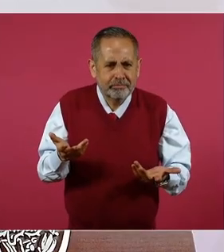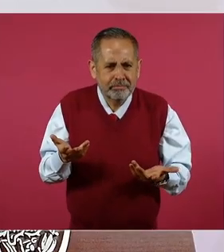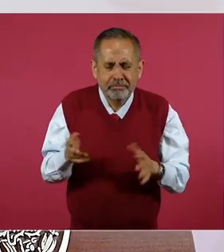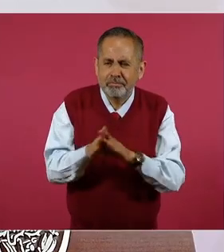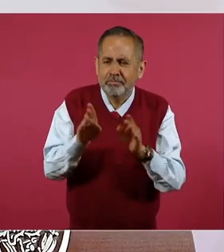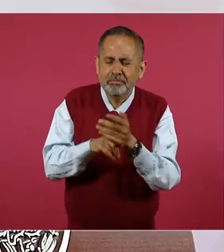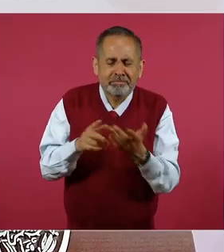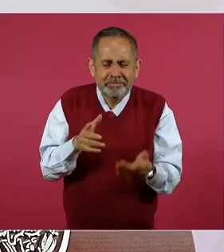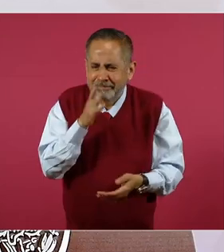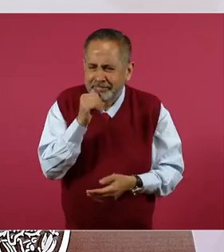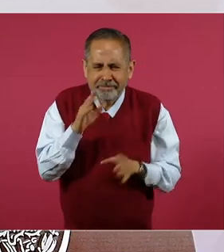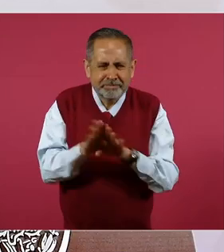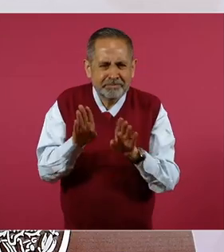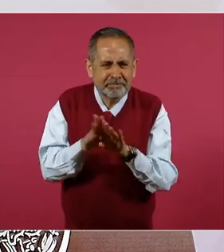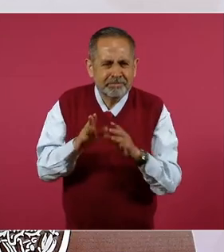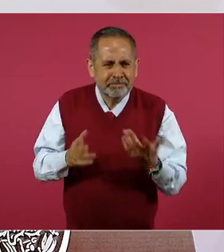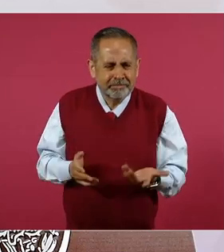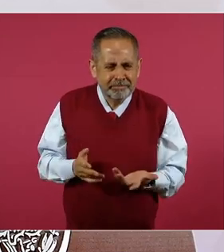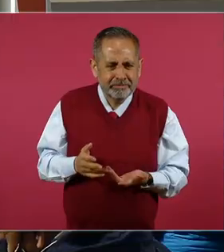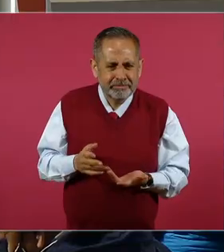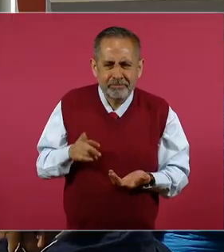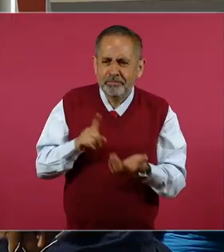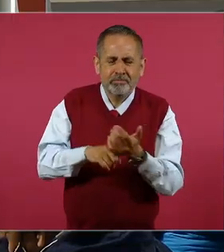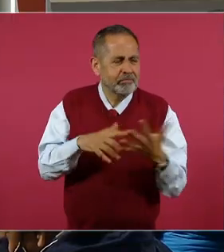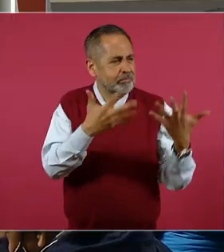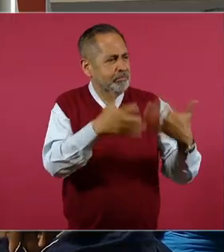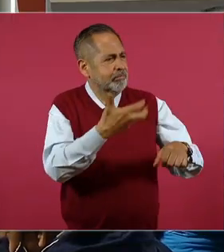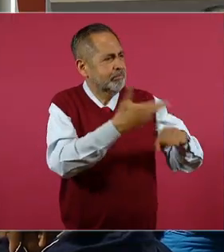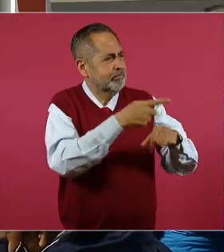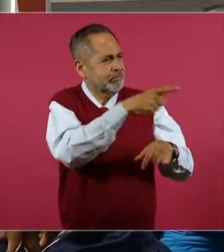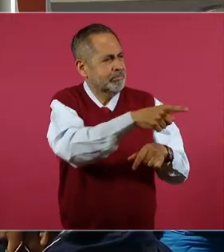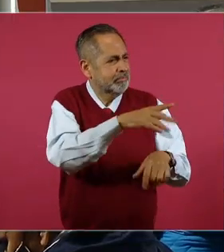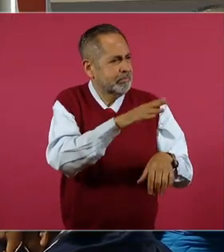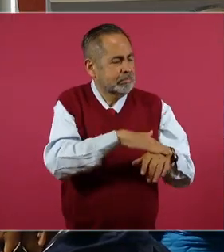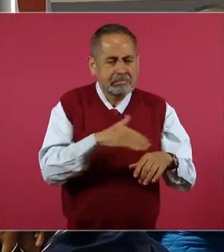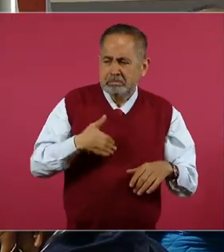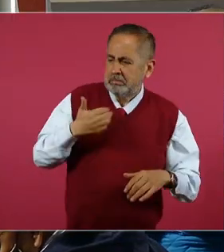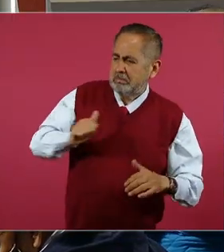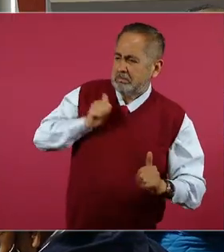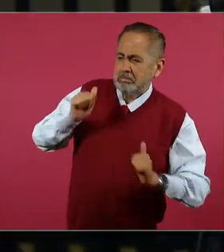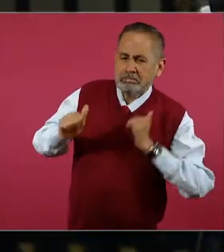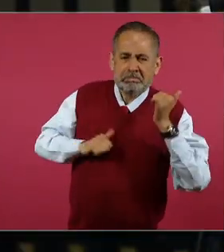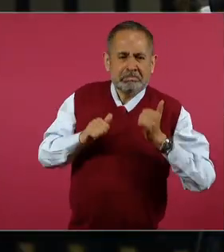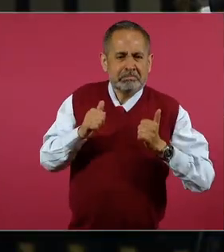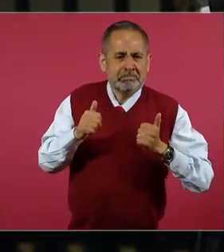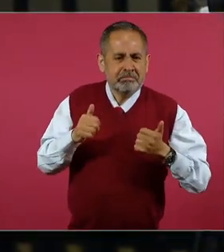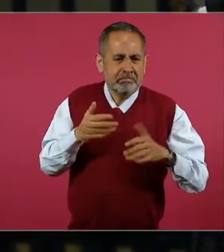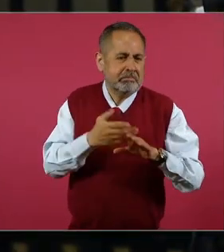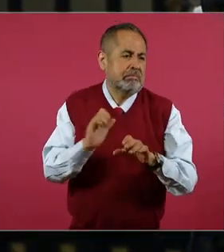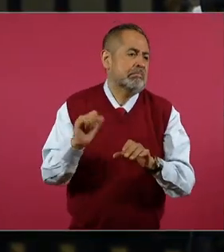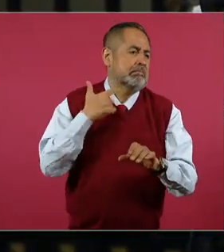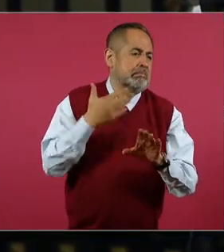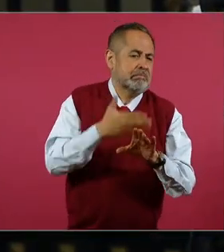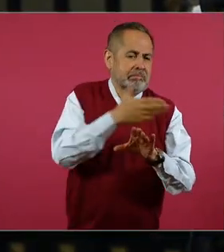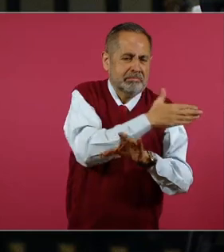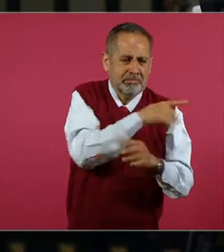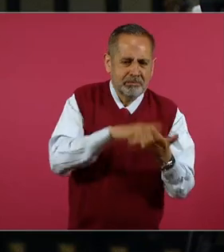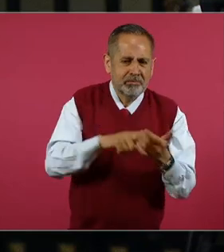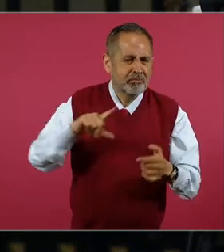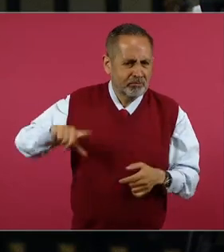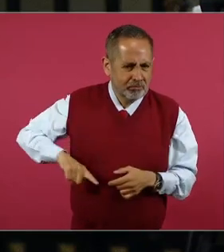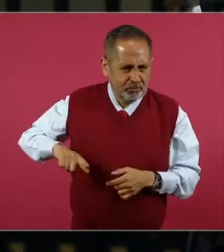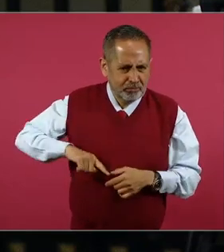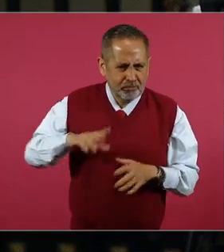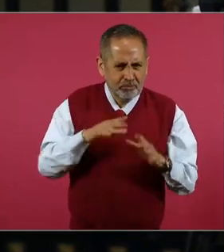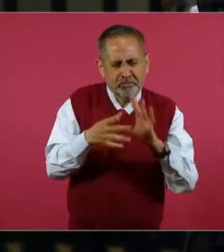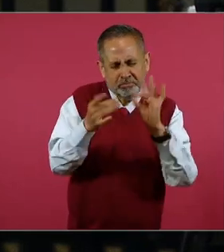¿cómo puede ser posible que las empresas más beneficiadas por la publicidad oficial del gobierno, con todo